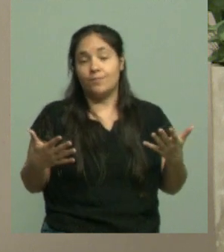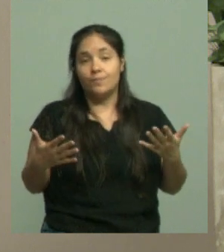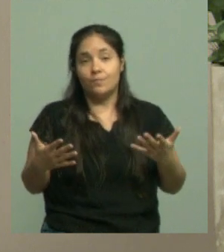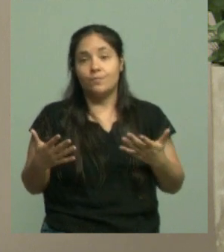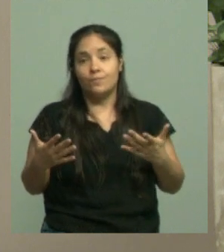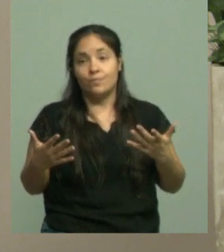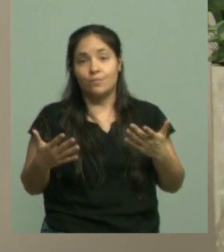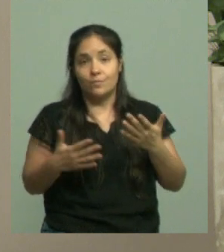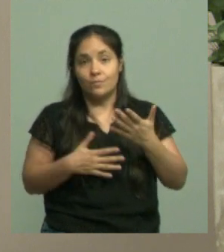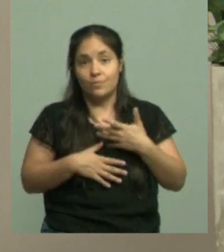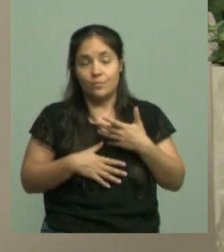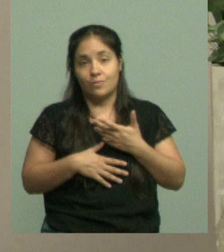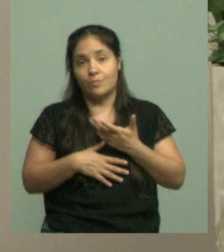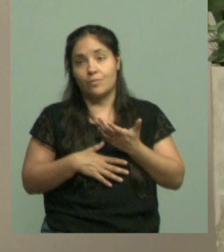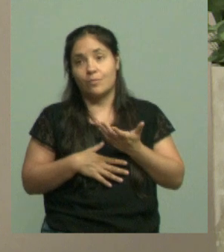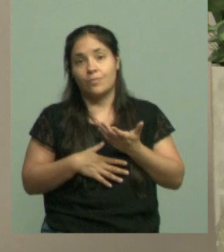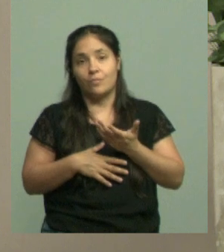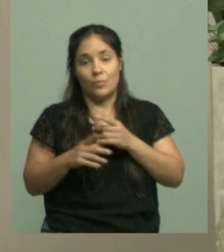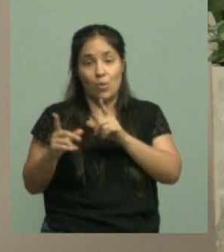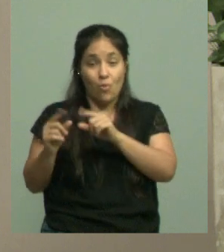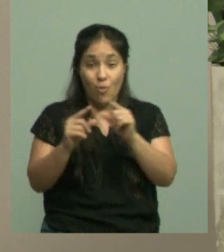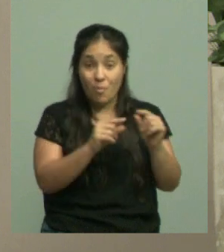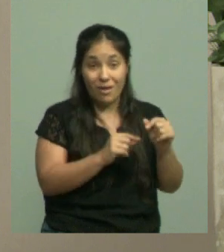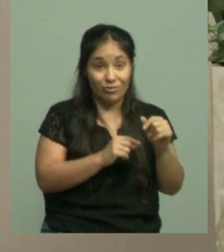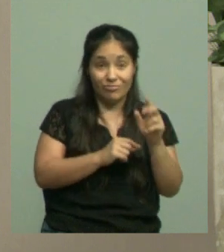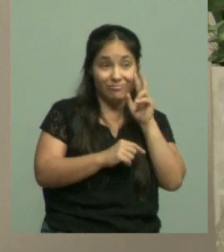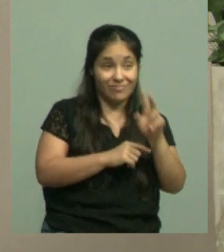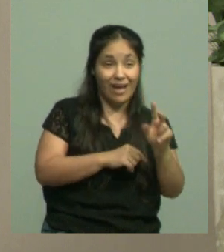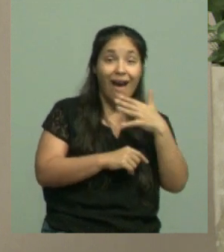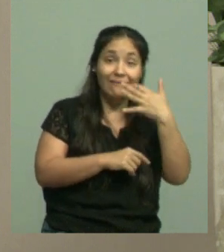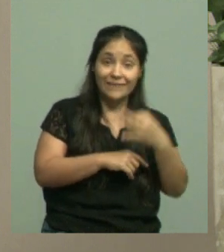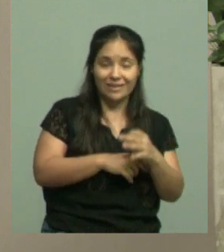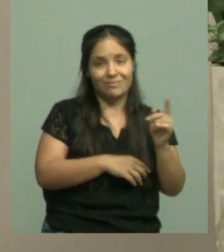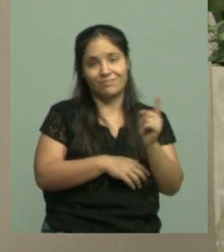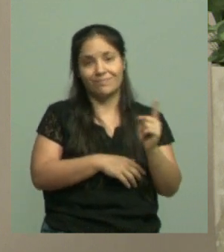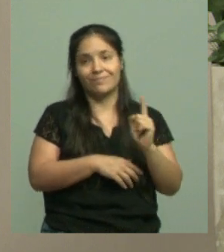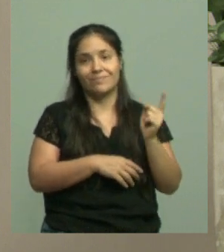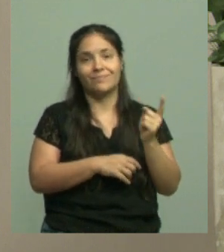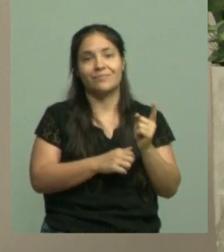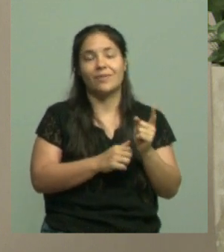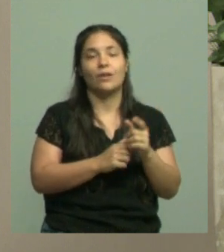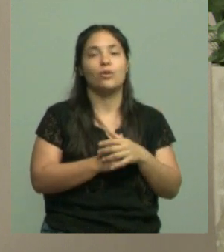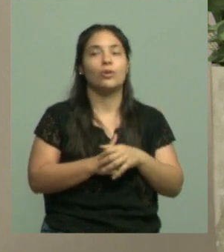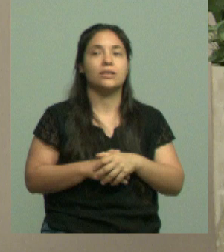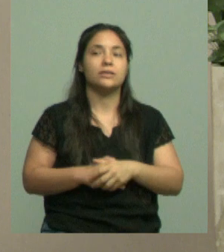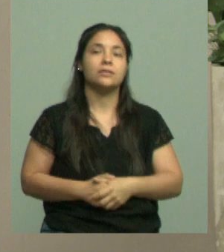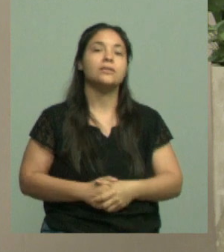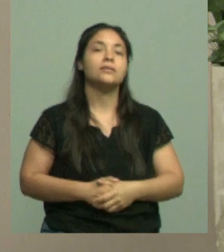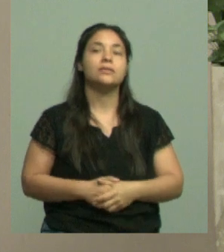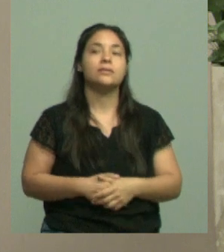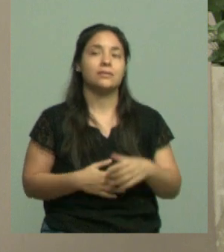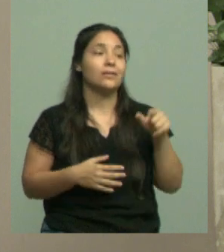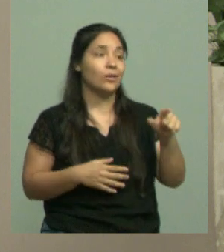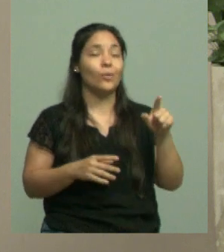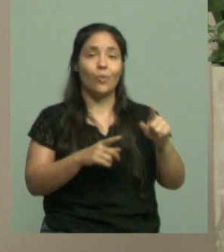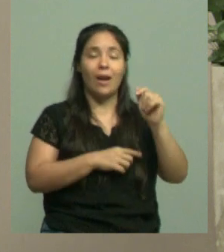que no estamos identificados en esos números, ¿no? Más allá de que sea, como decíamos al comienzo, el caballito de batalla y uno de los grandes triunfos del gobierno de